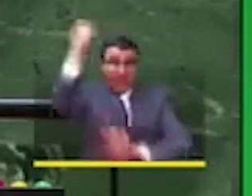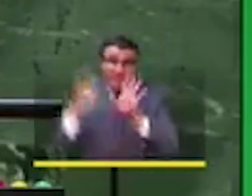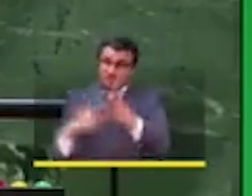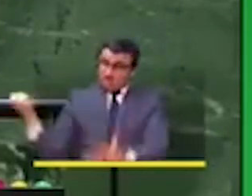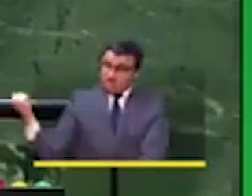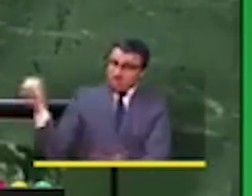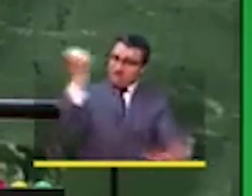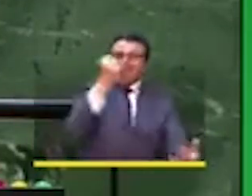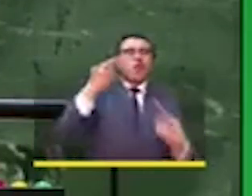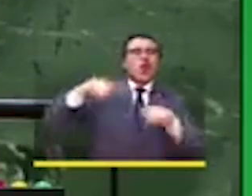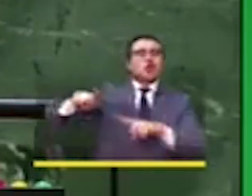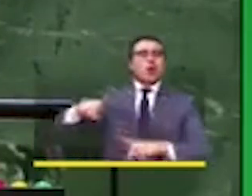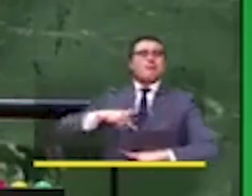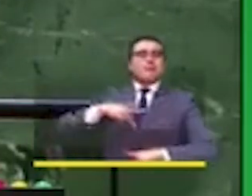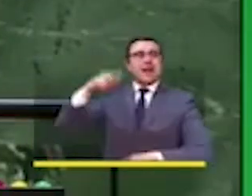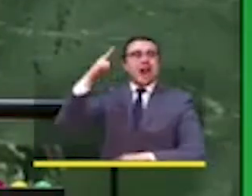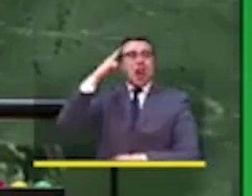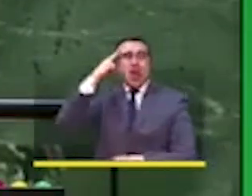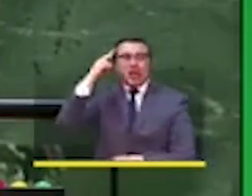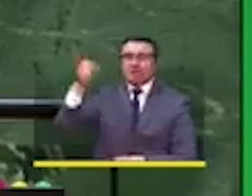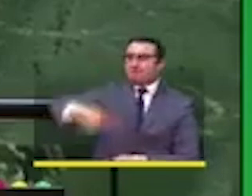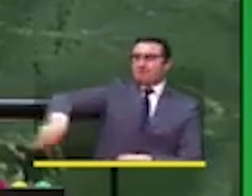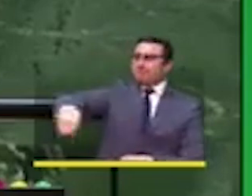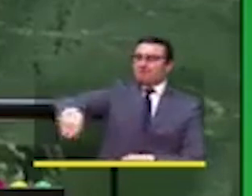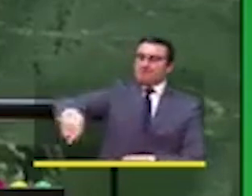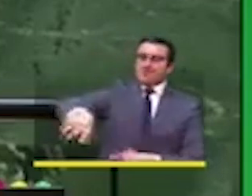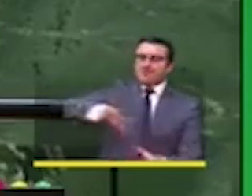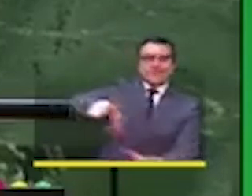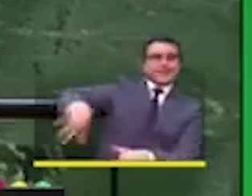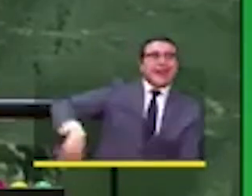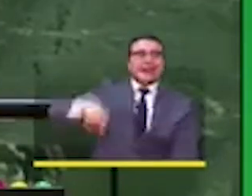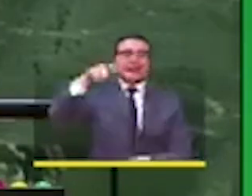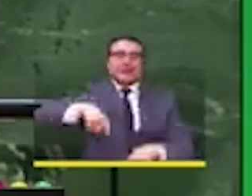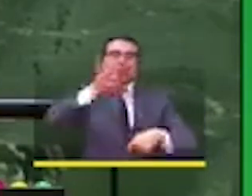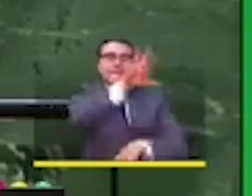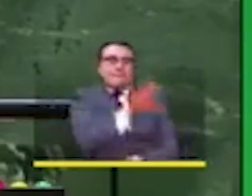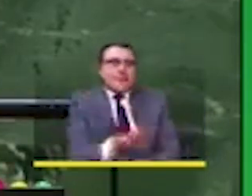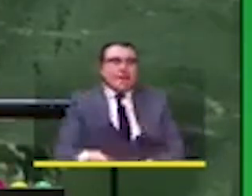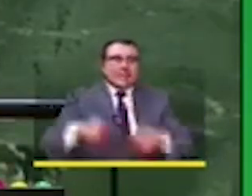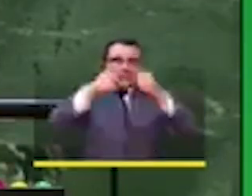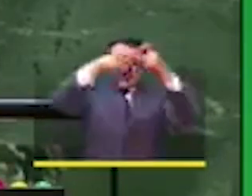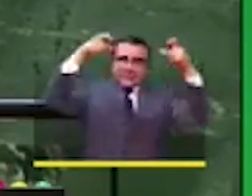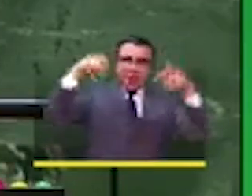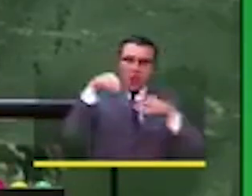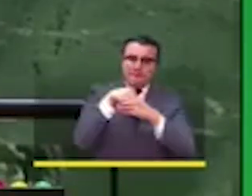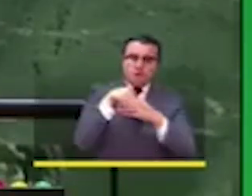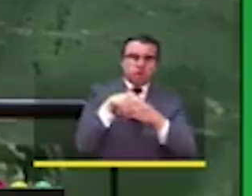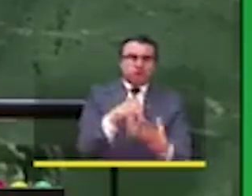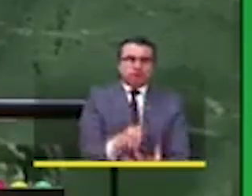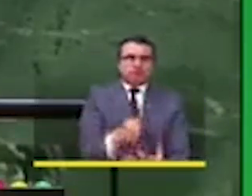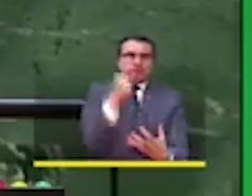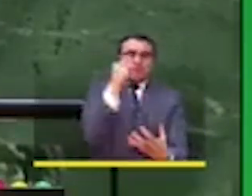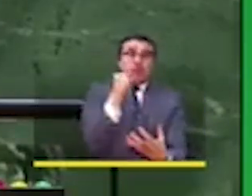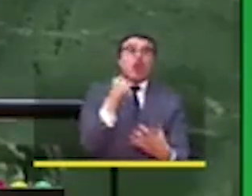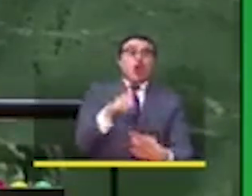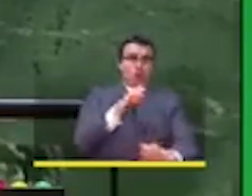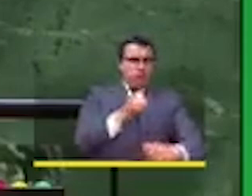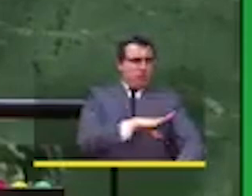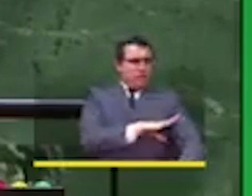de hacer vendrá de los fondos públicos y estos están hoy debilitados por la